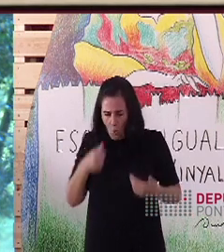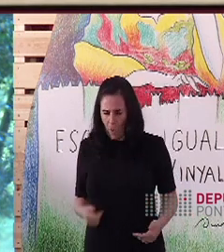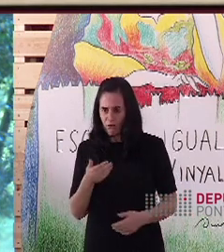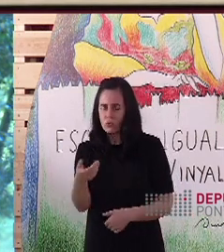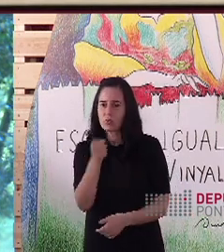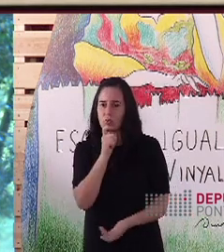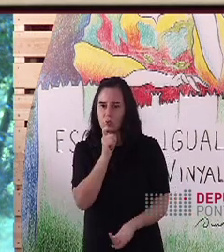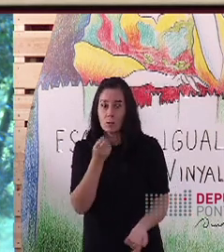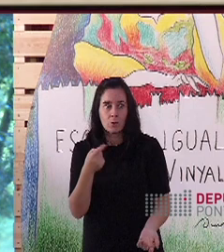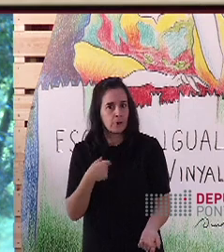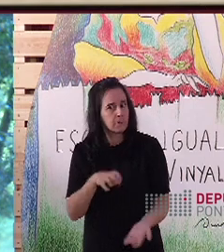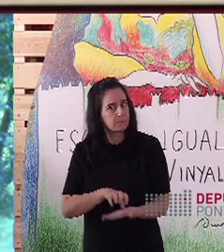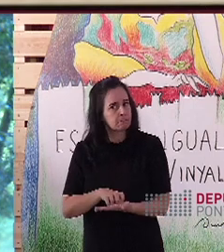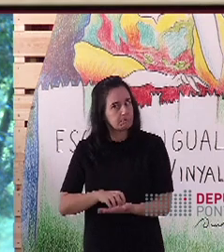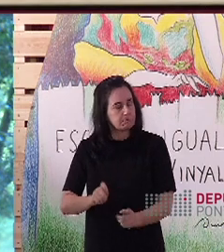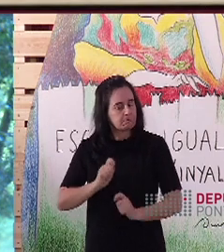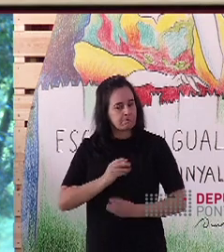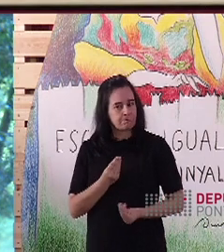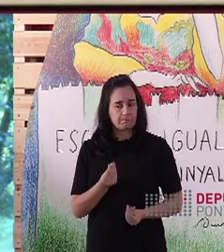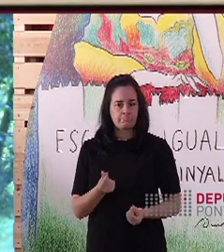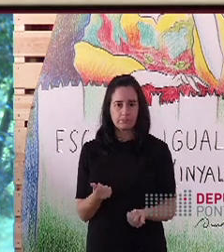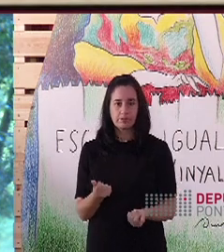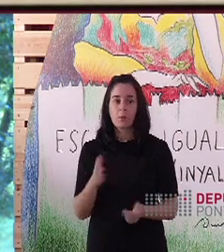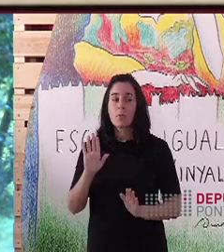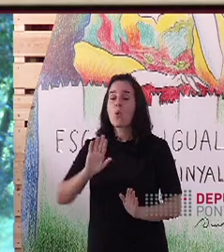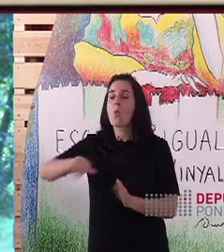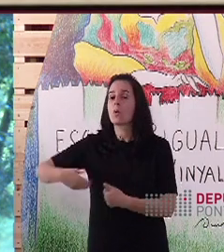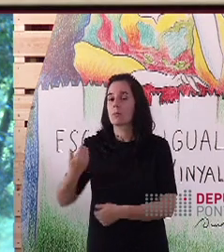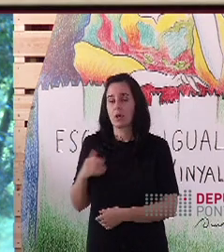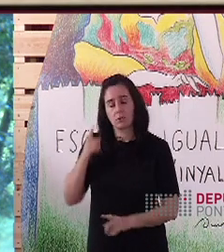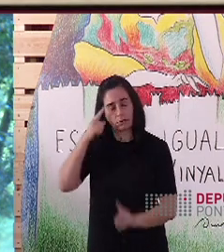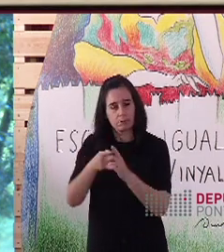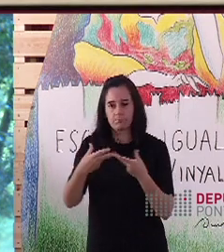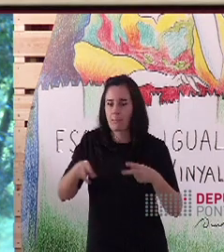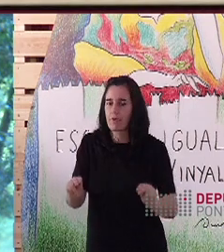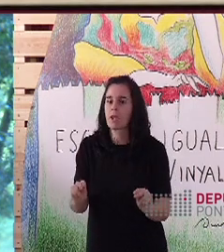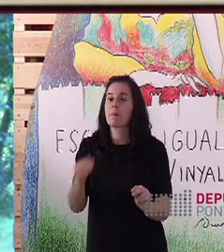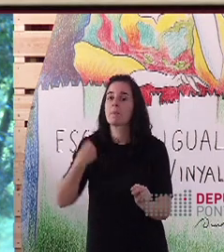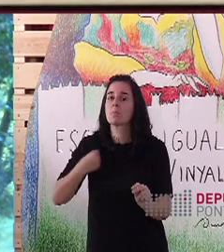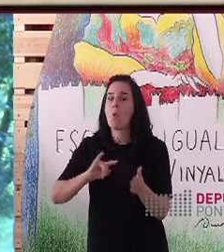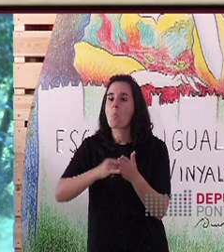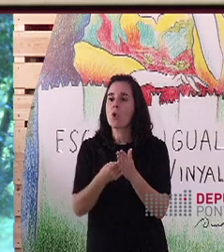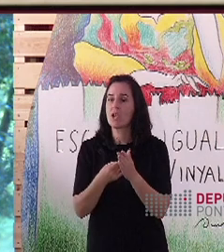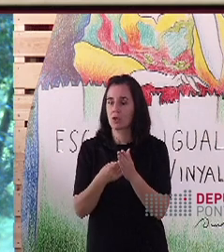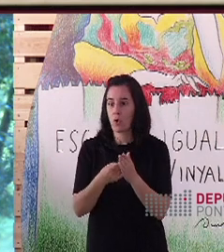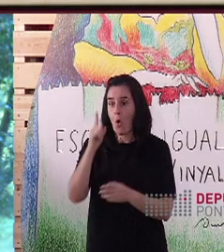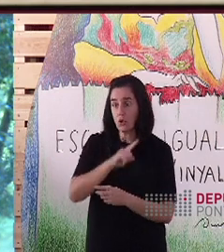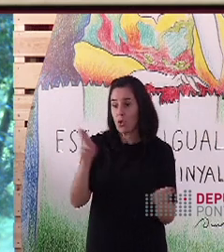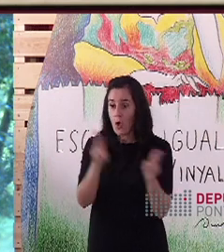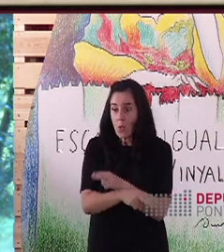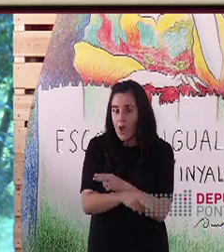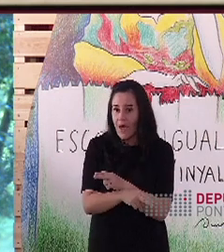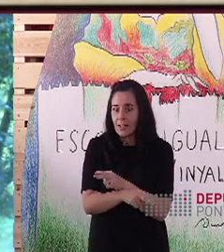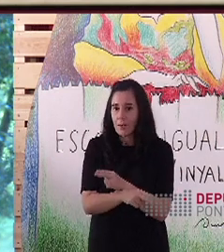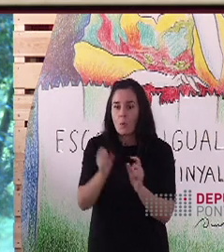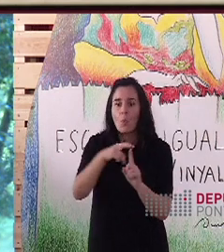solamente ya para terminar, esto que os decía de que el proyecto abolicionista tiene la vista puesta en las